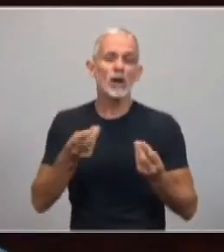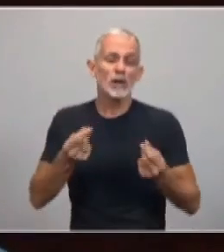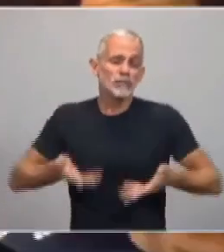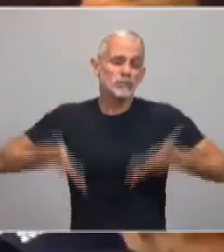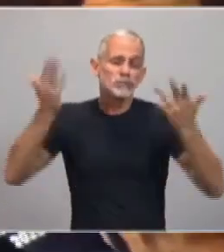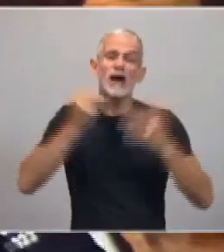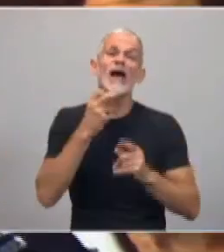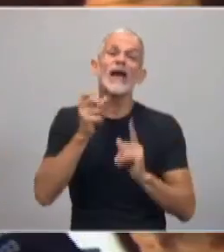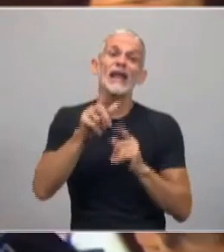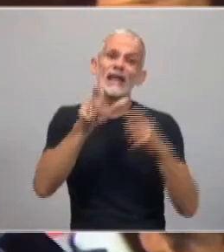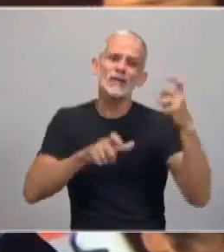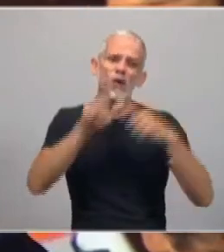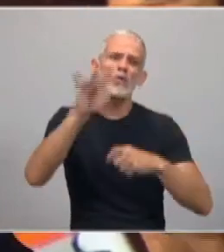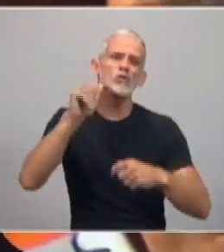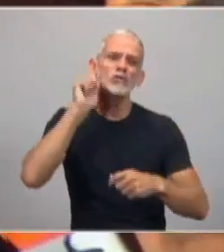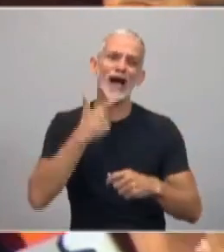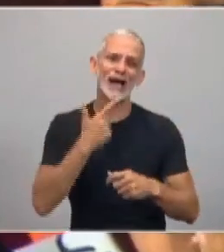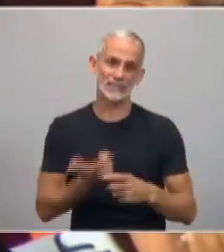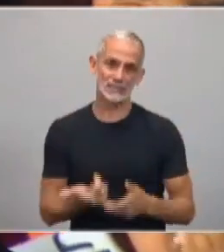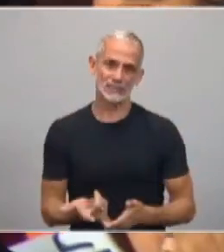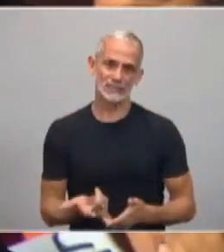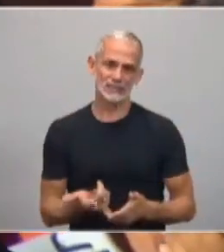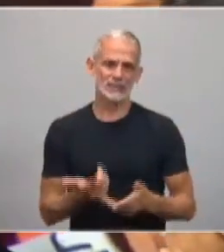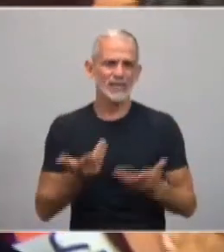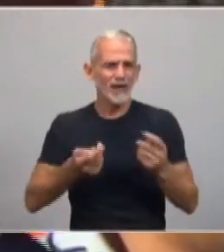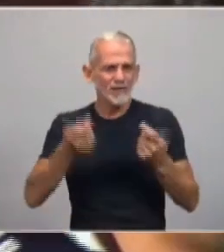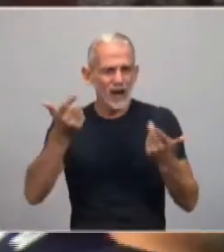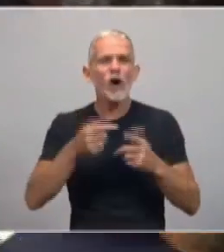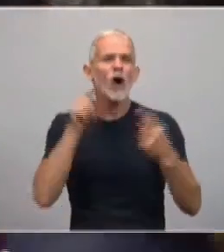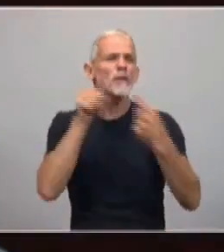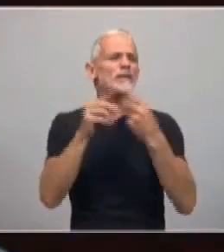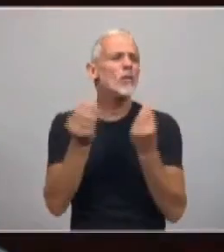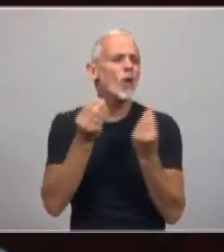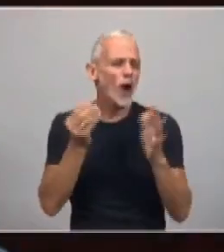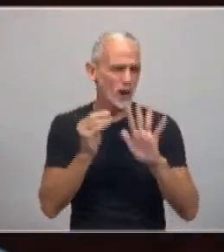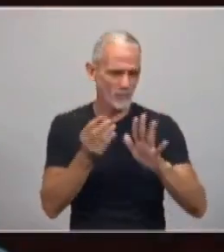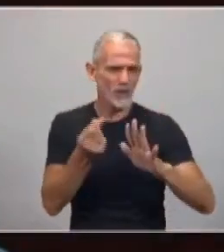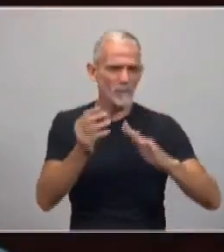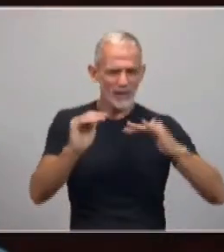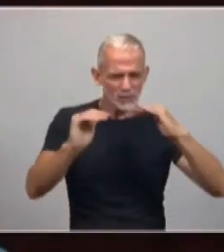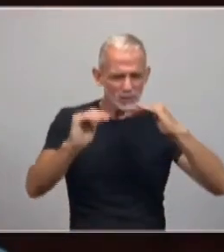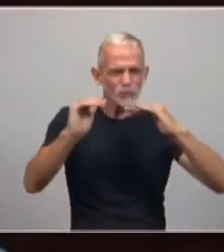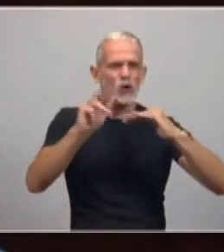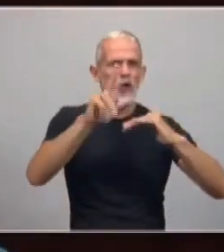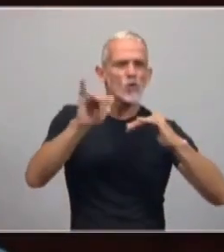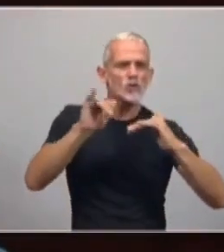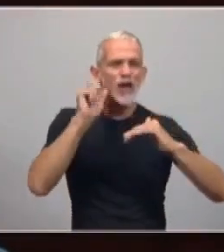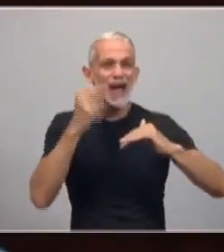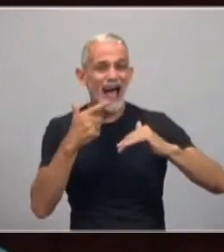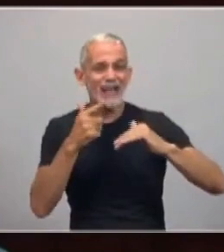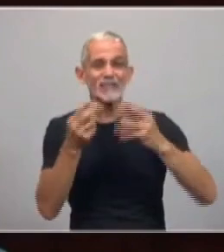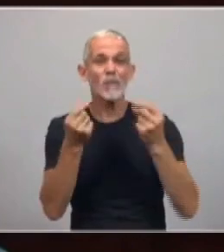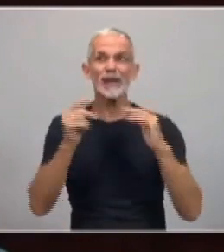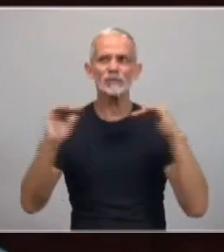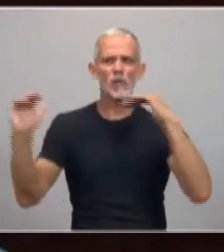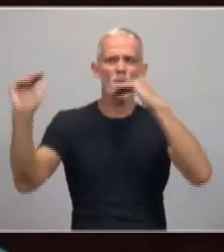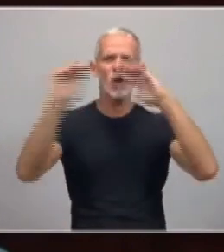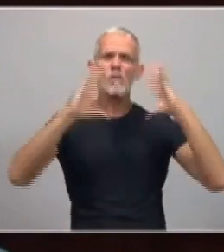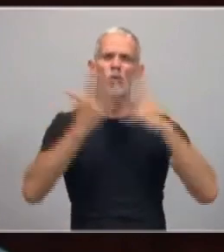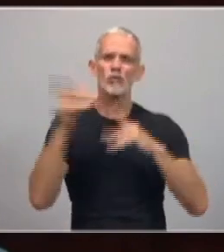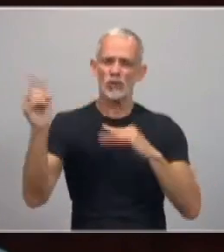tarifazo energético. Es simple y sencillo. El objetivo es poner las tarifas energéticas a precio